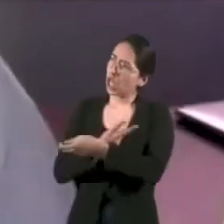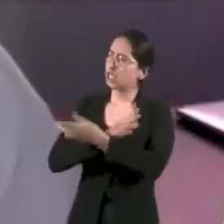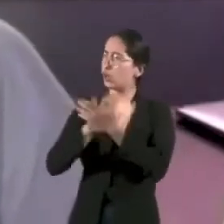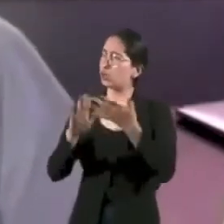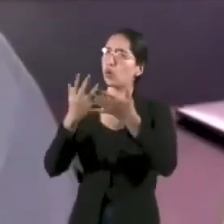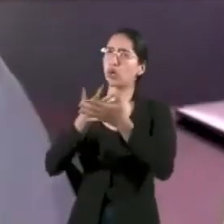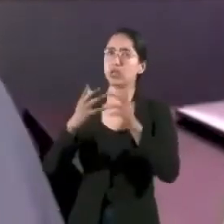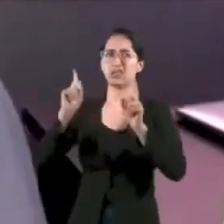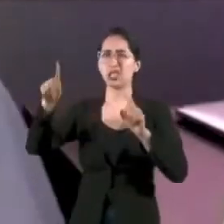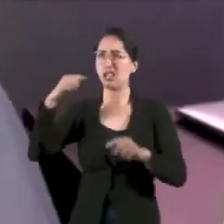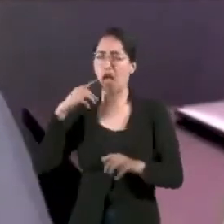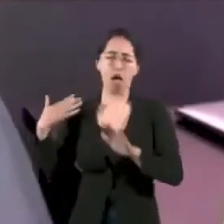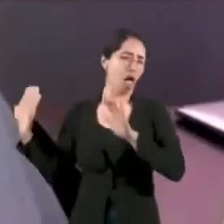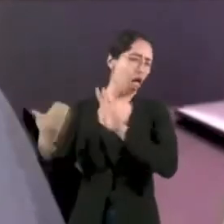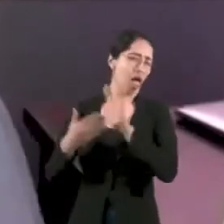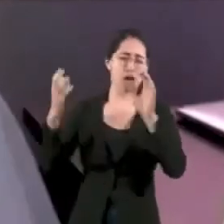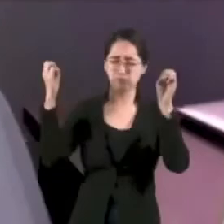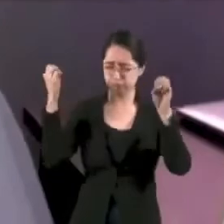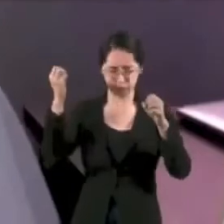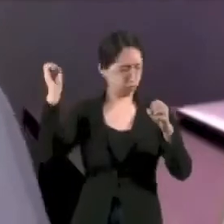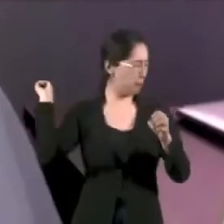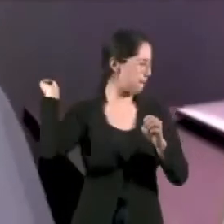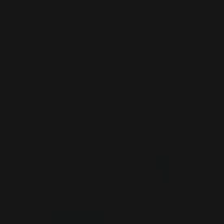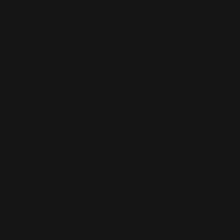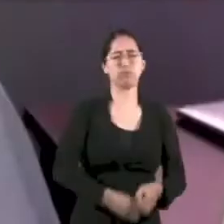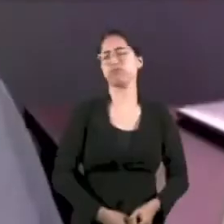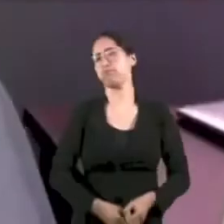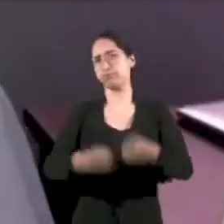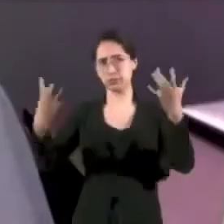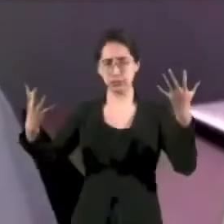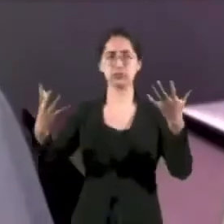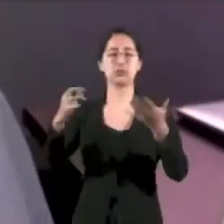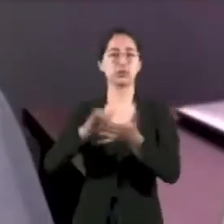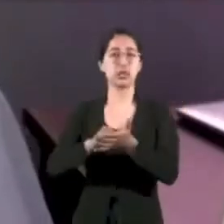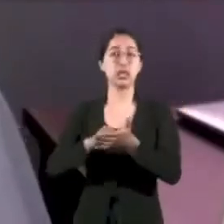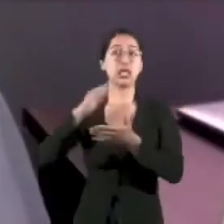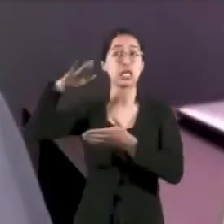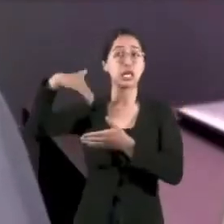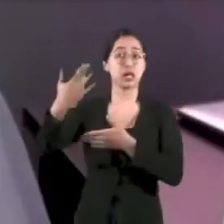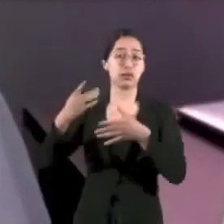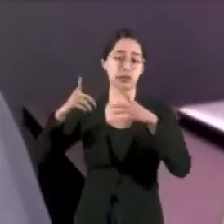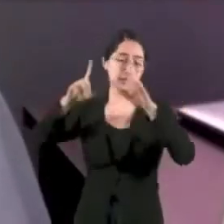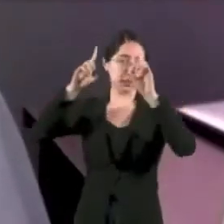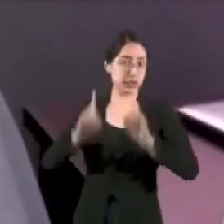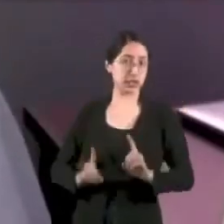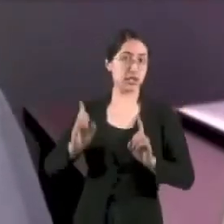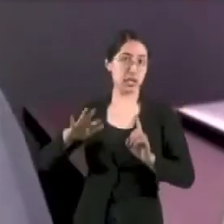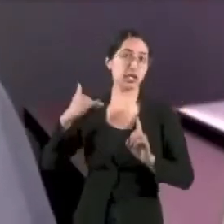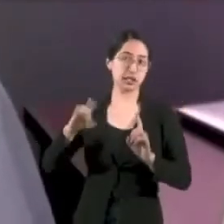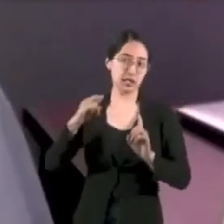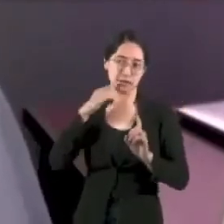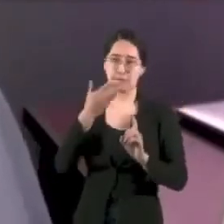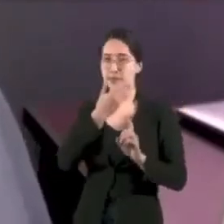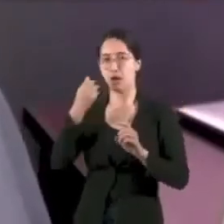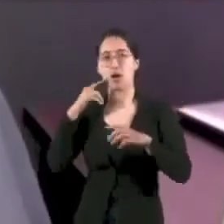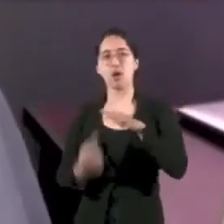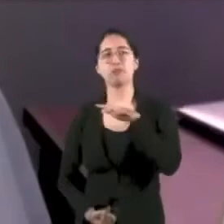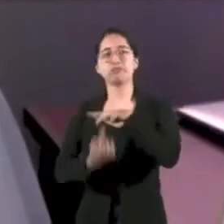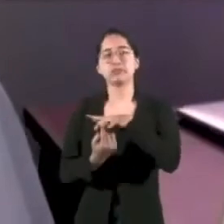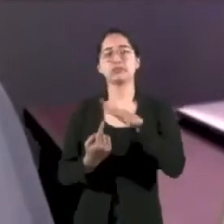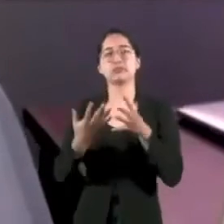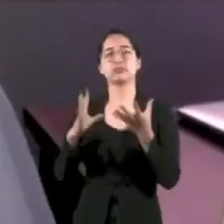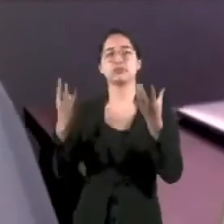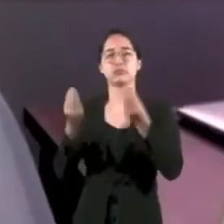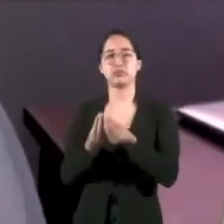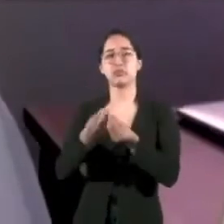armas bastante rústicas en ese momento, y toman la decisión de constituirse en una guerrilla y se proponen